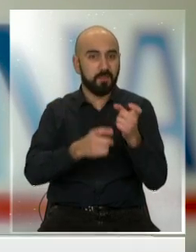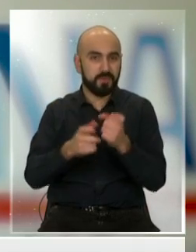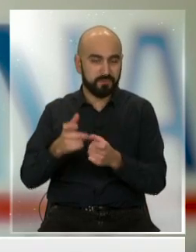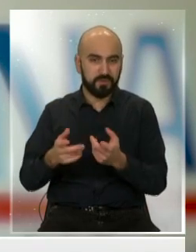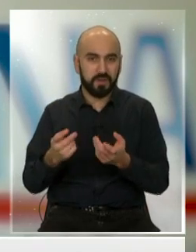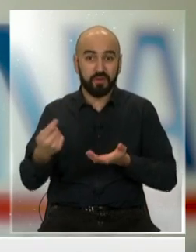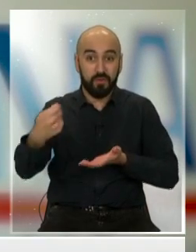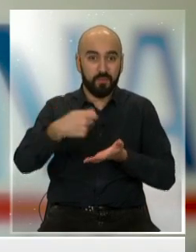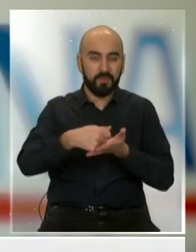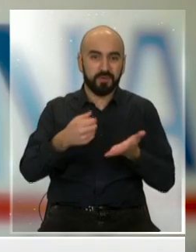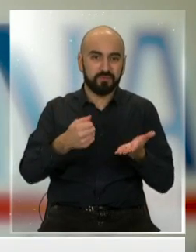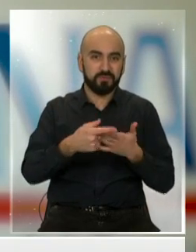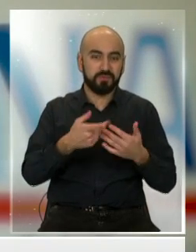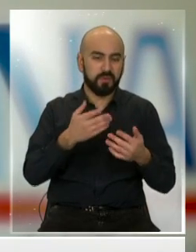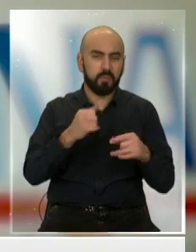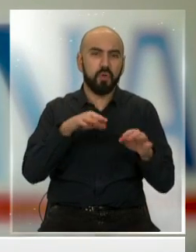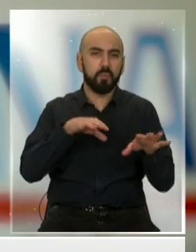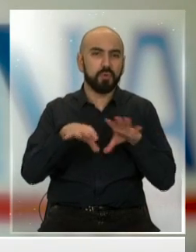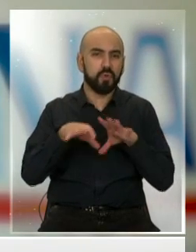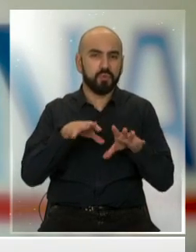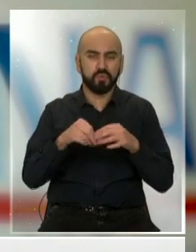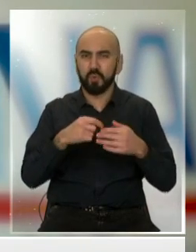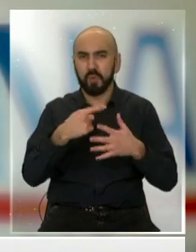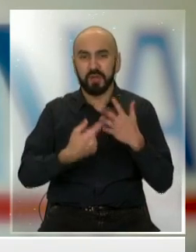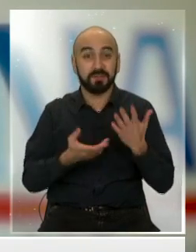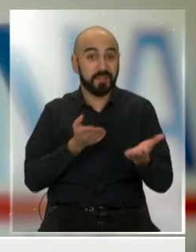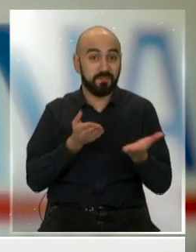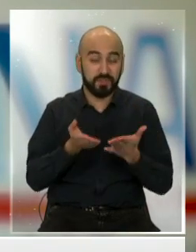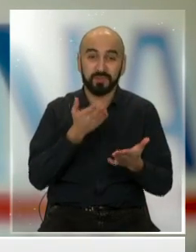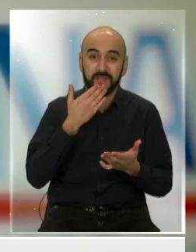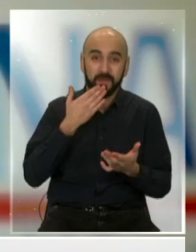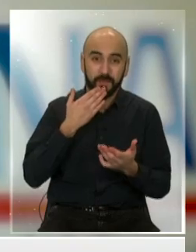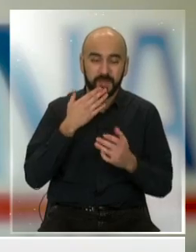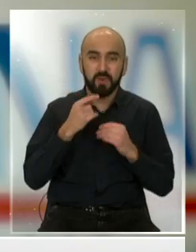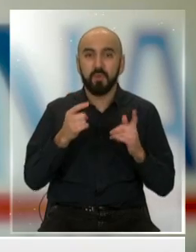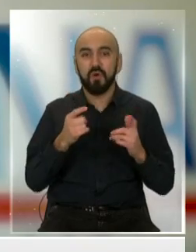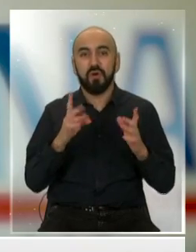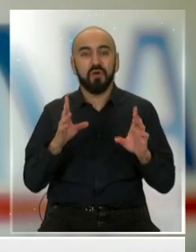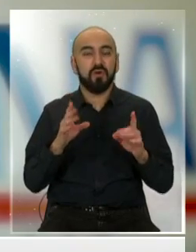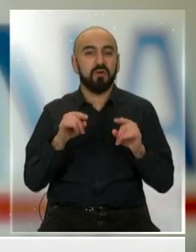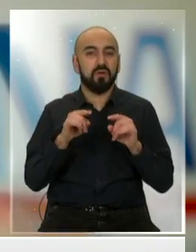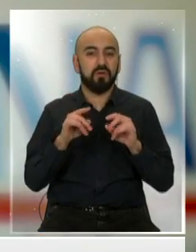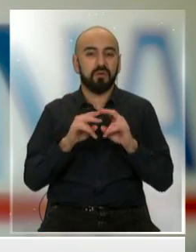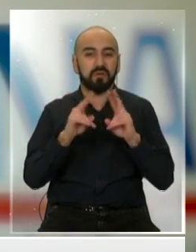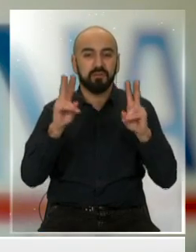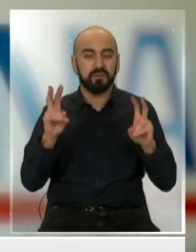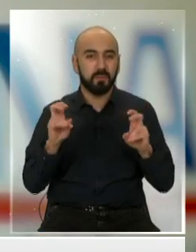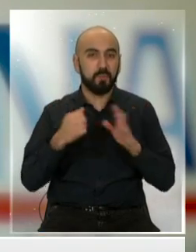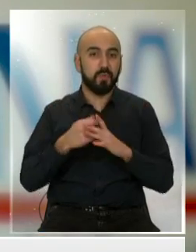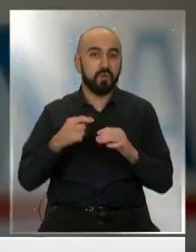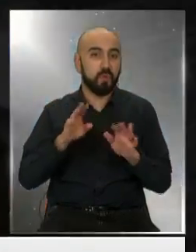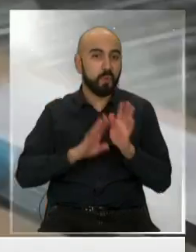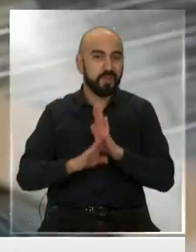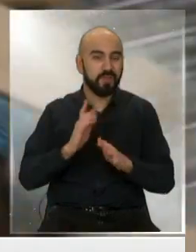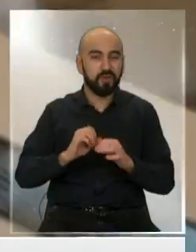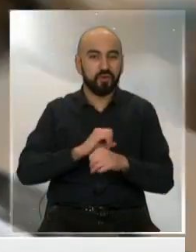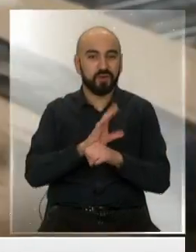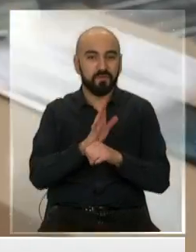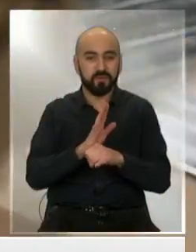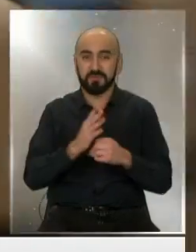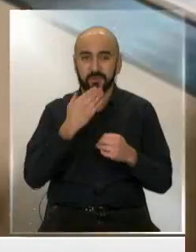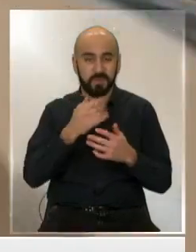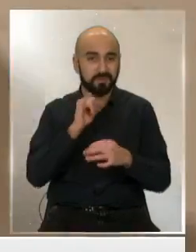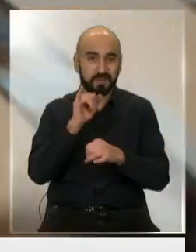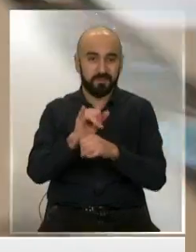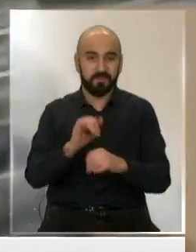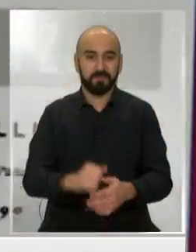consumidores, incluyendo productos de prevención o servicios también relacionados con evitar el contagio del coronavirus.